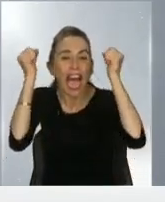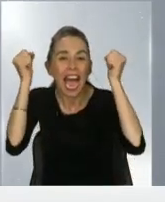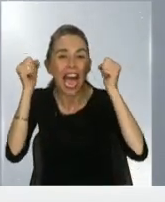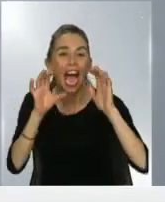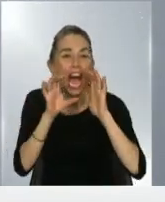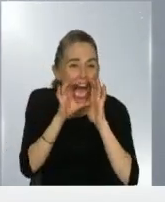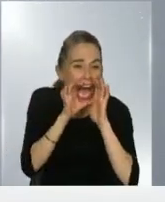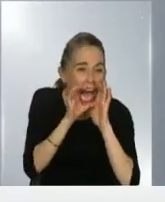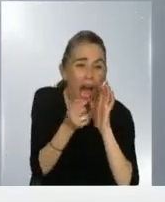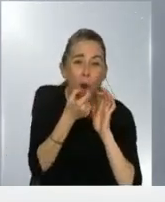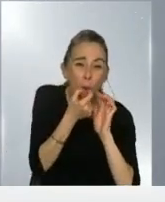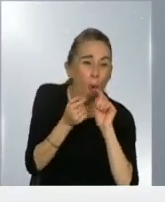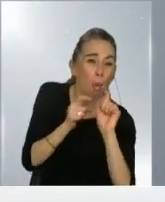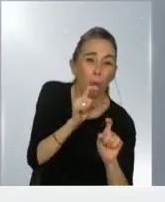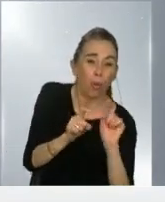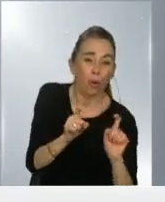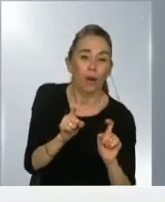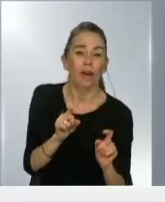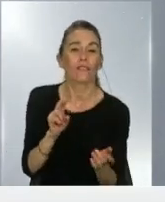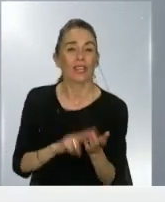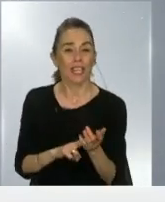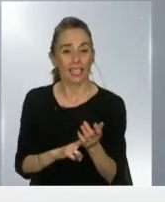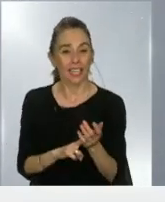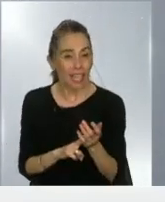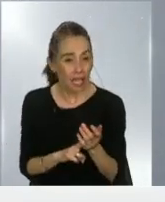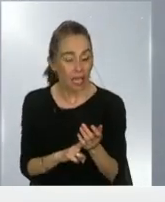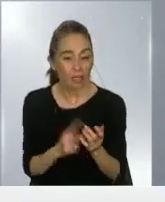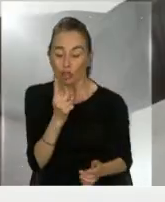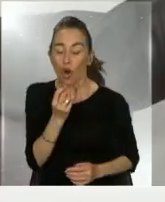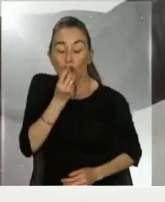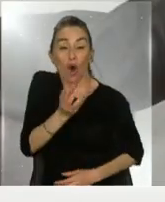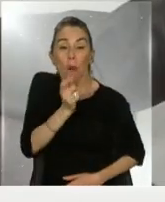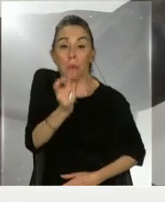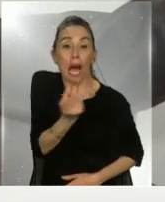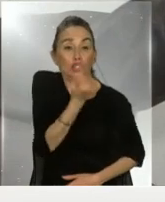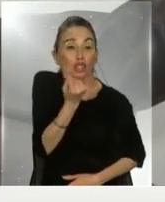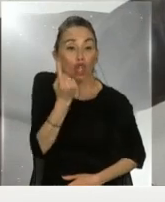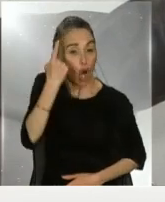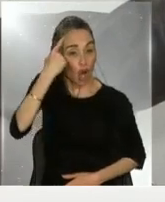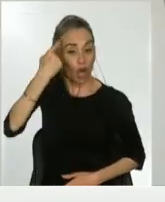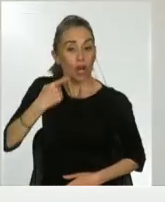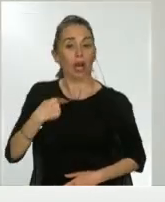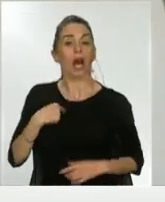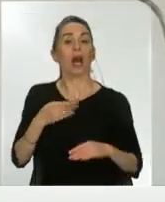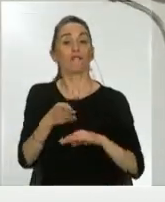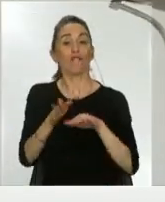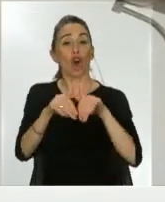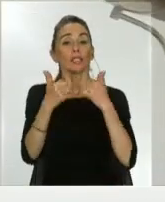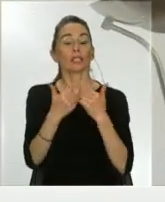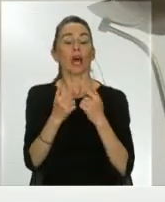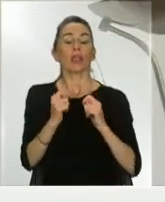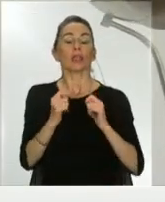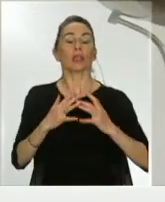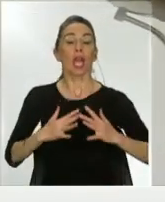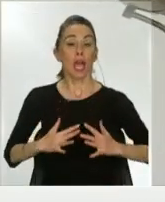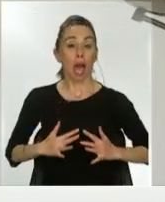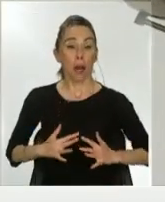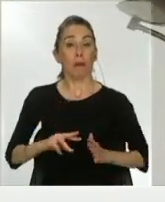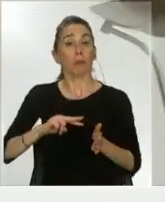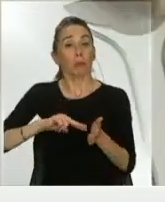al árbitro, entonces, no, la verdad, lo tomo como una terapia también. Pero los problemas